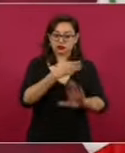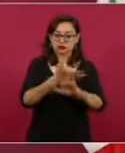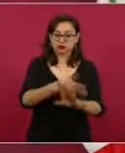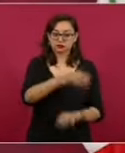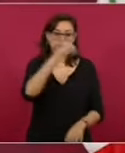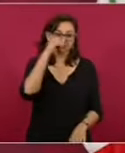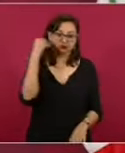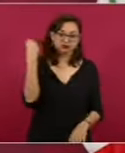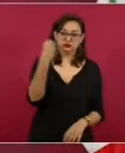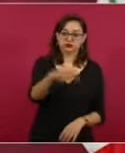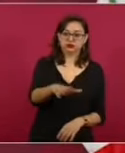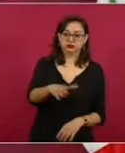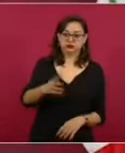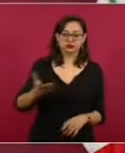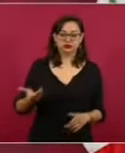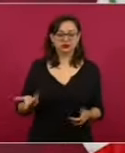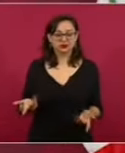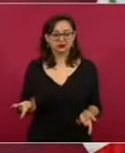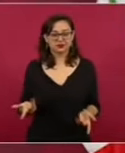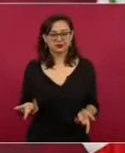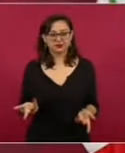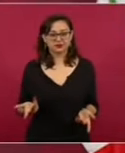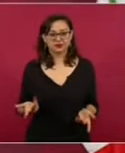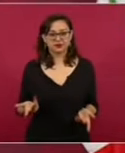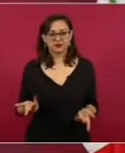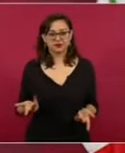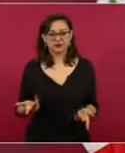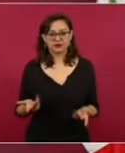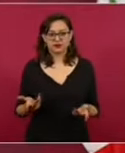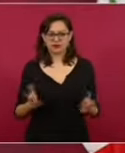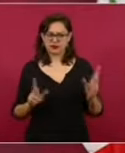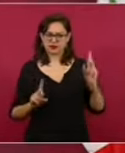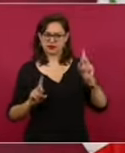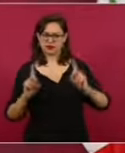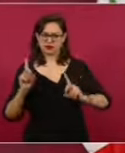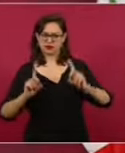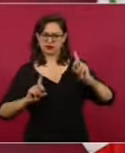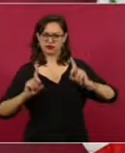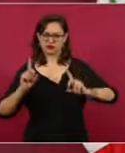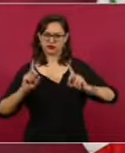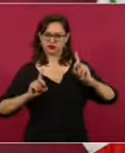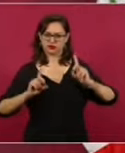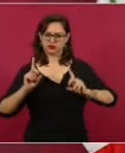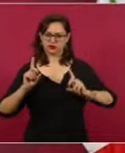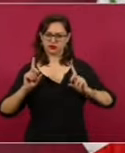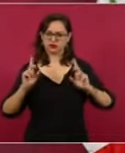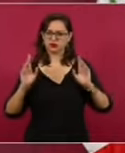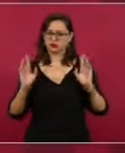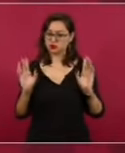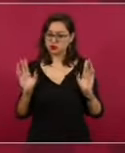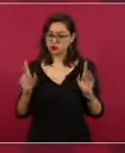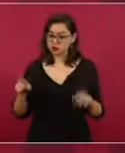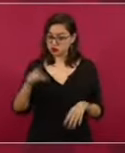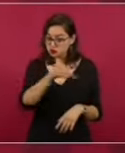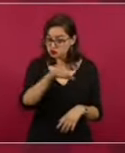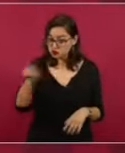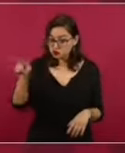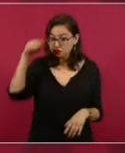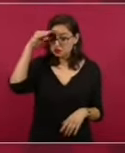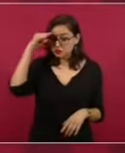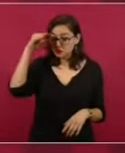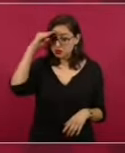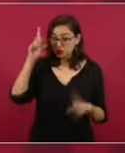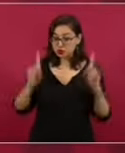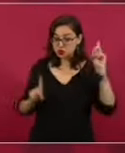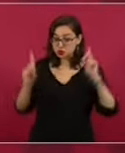los delitos, y si hay duda, yo creo que todavía está el expediente,